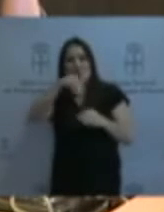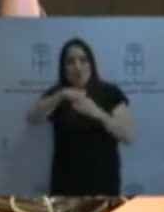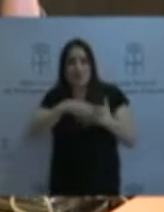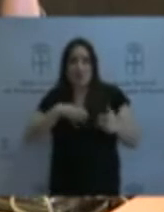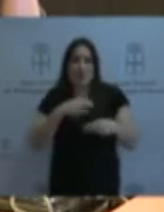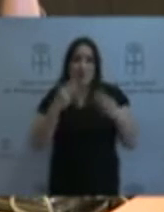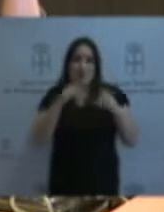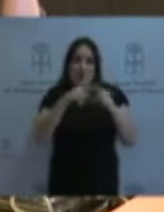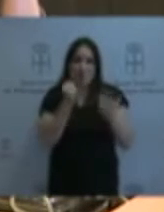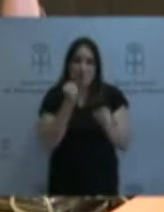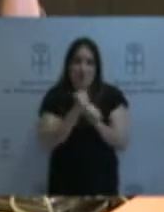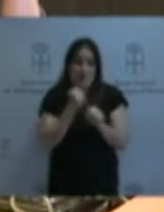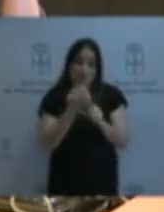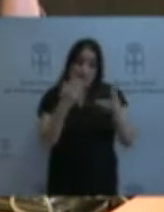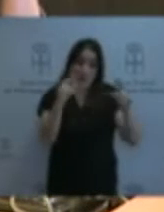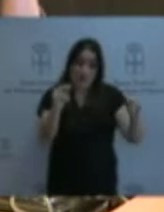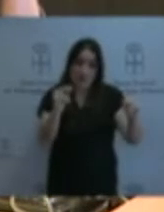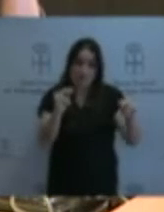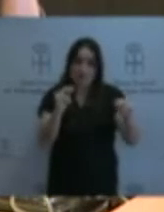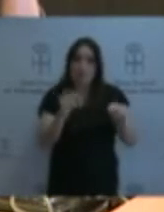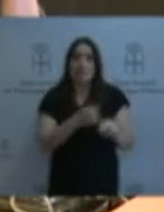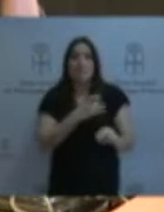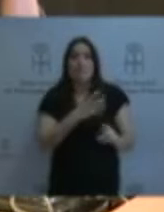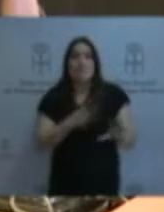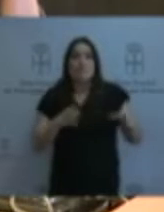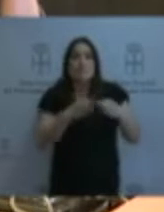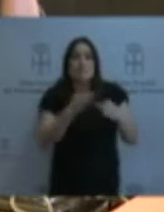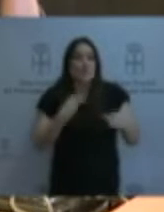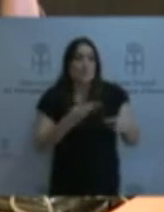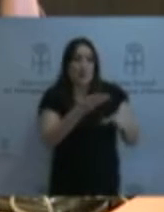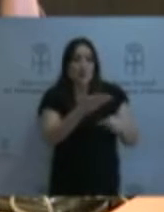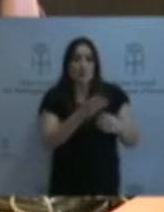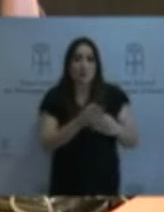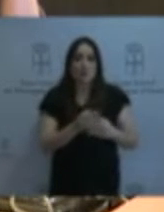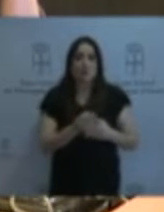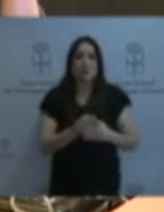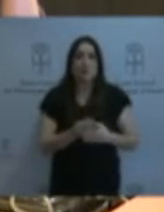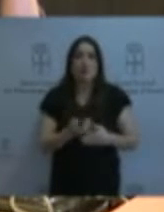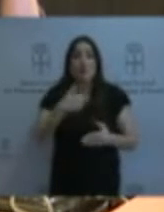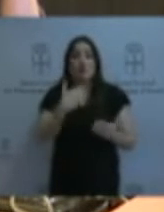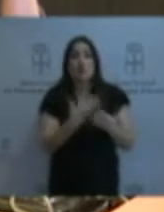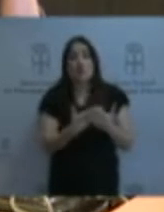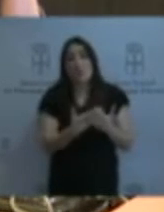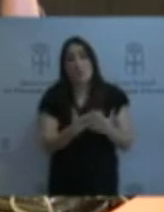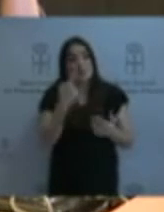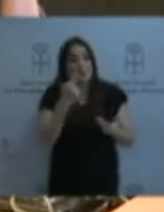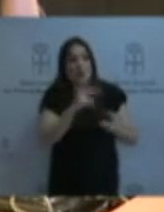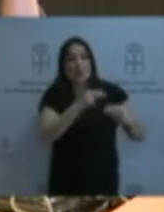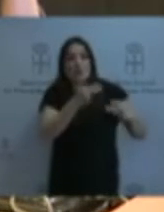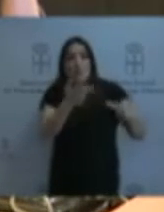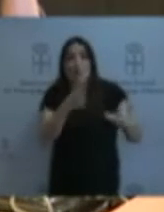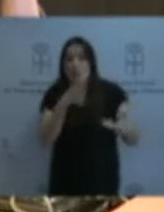asturiana, incluida la organización sindical afín a su partido. Sobre todo esto les pedimos su pronunciamiento porque es urgente y,